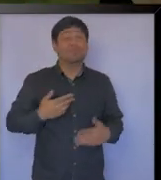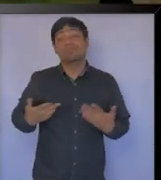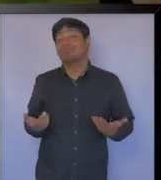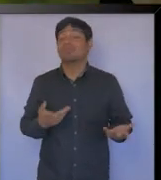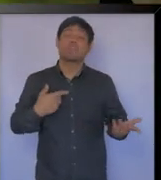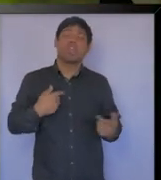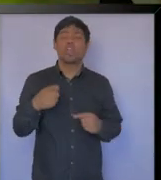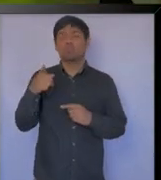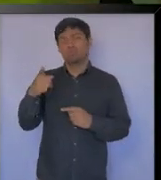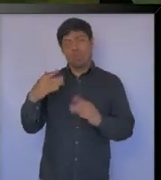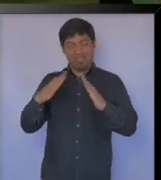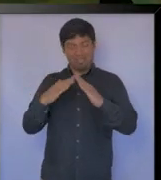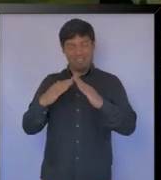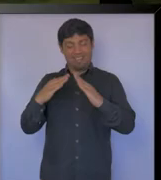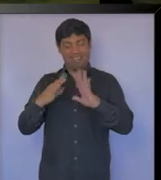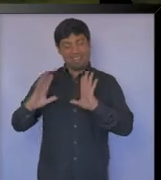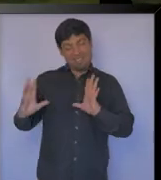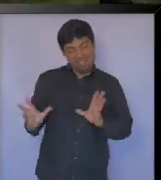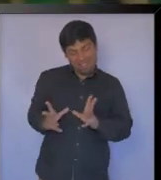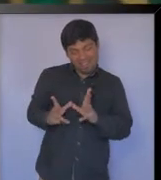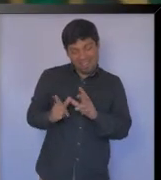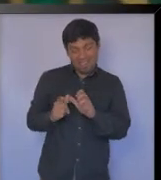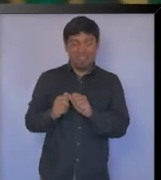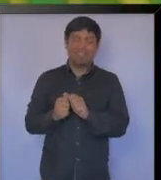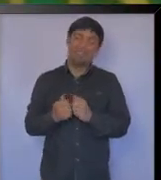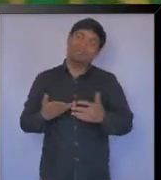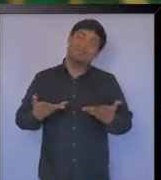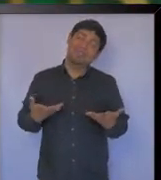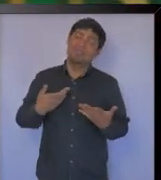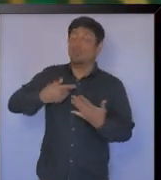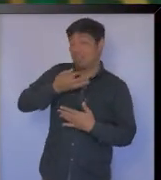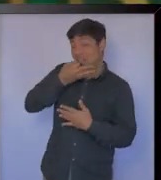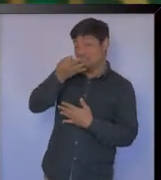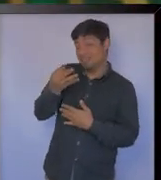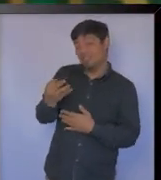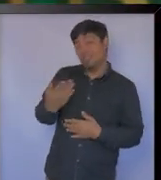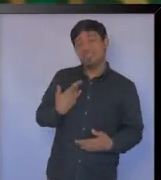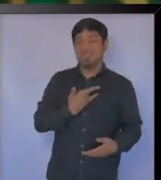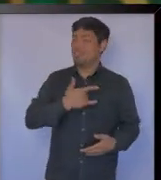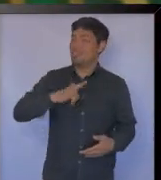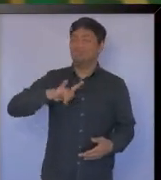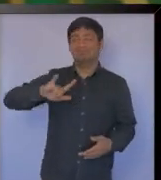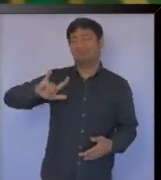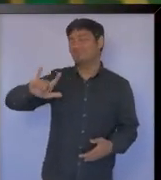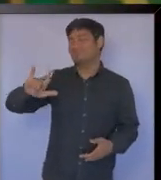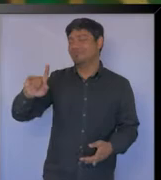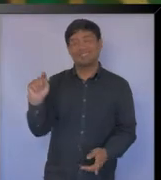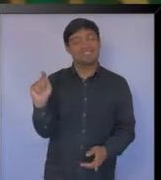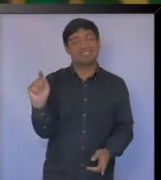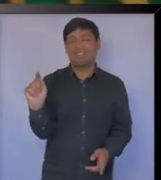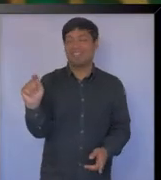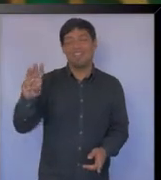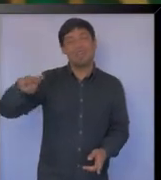Tenerte cerca y poder decir que te amo.